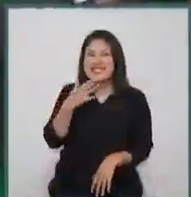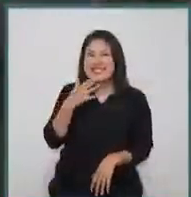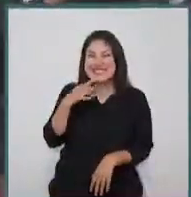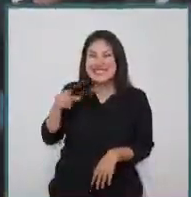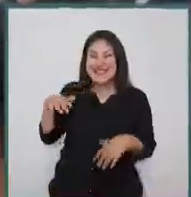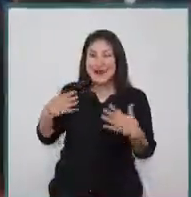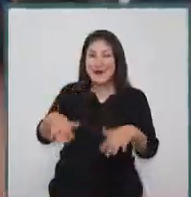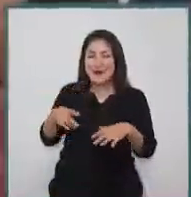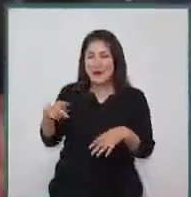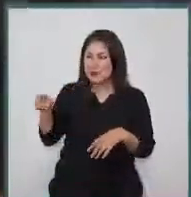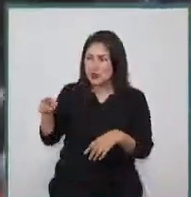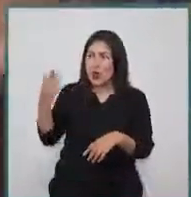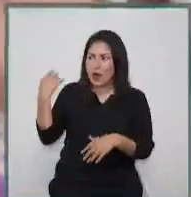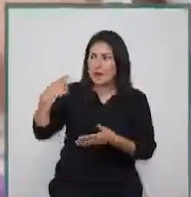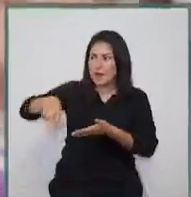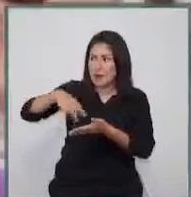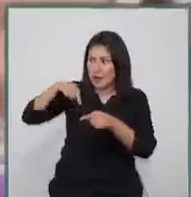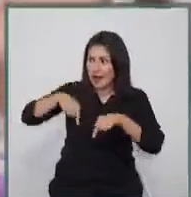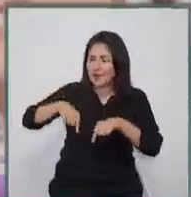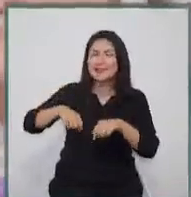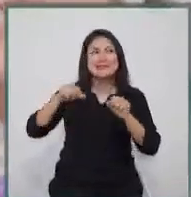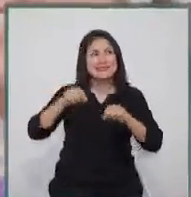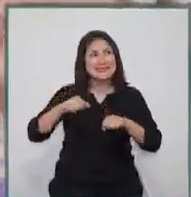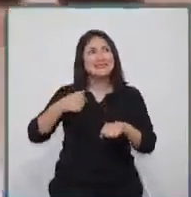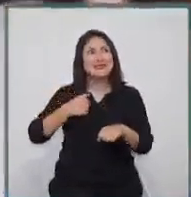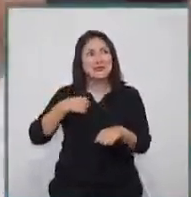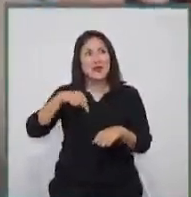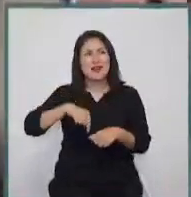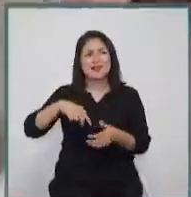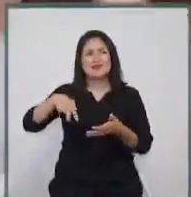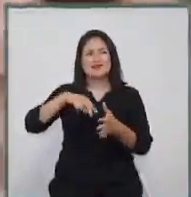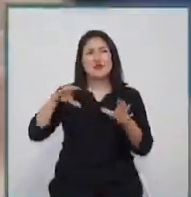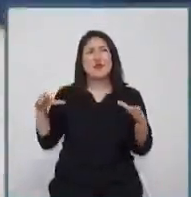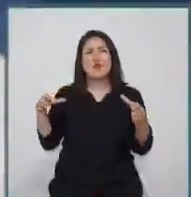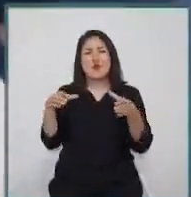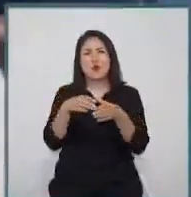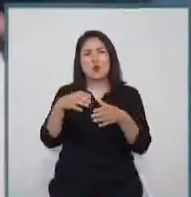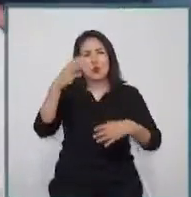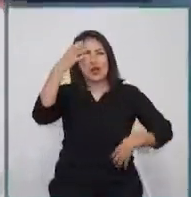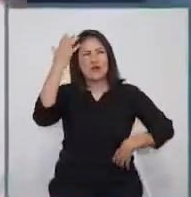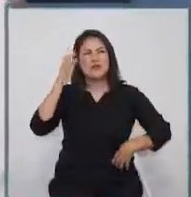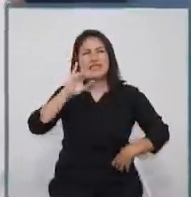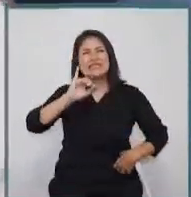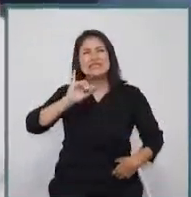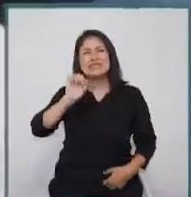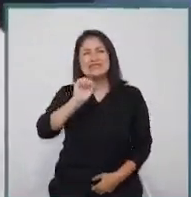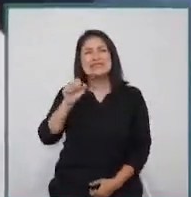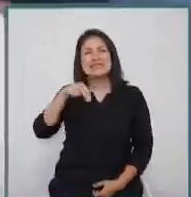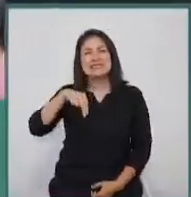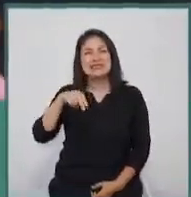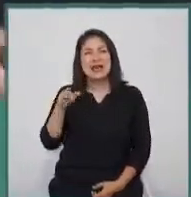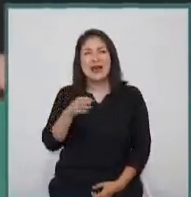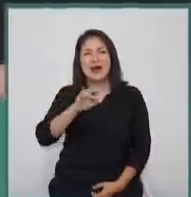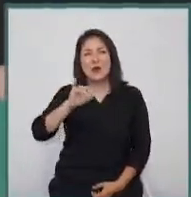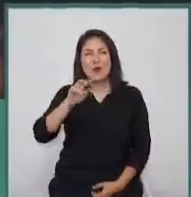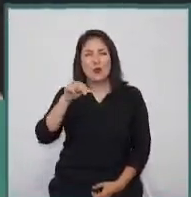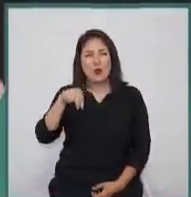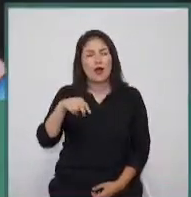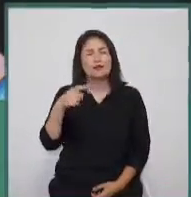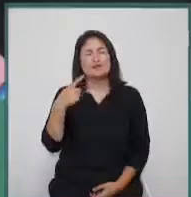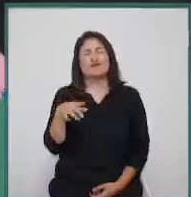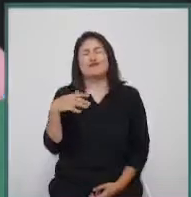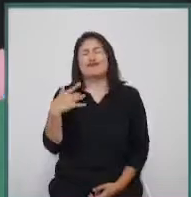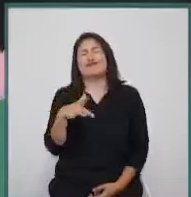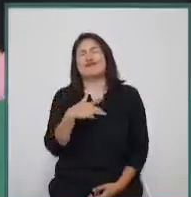Miren quiénes están aquí. ¿Bailaste aquí? Sí, fui parte del grupo de los caporales de San Juan. ¡Qué ¡Hermoso!